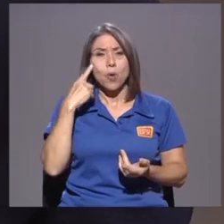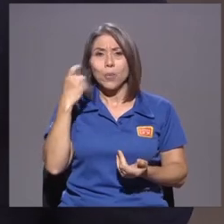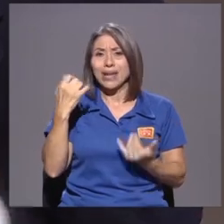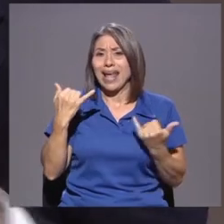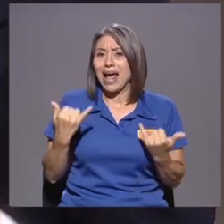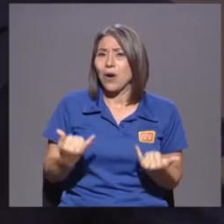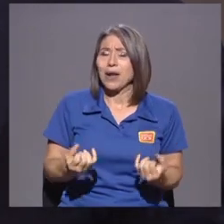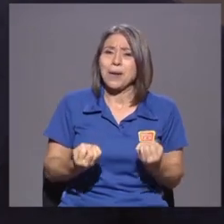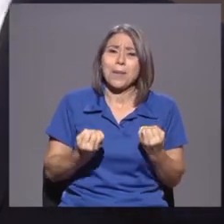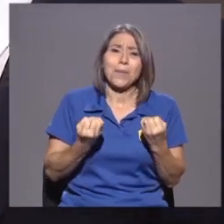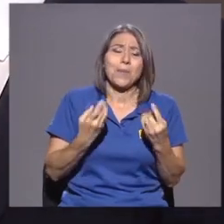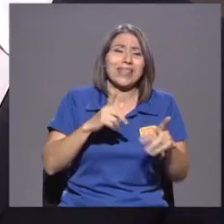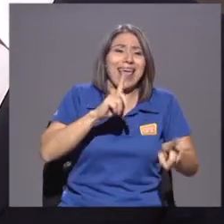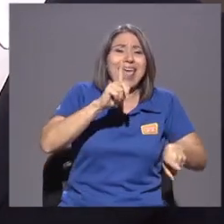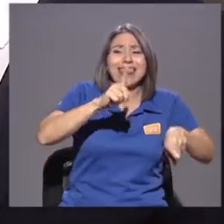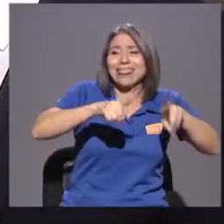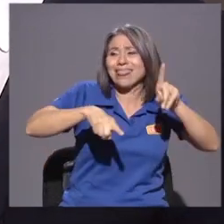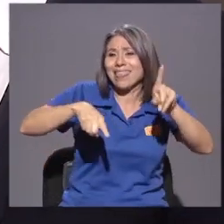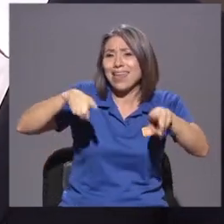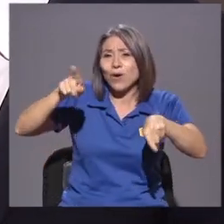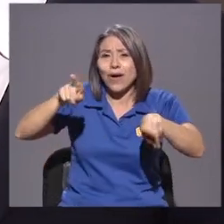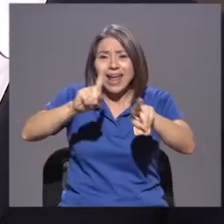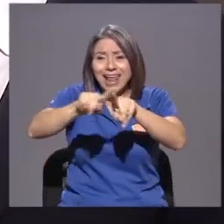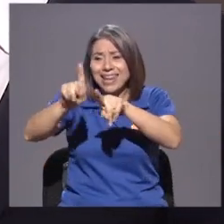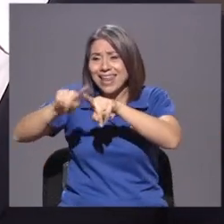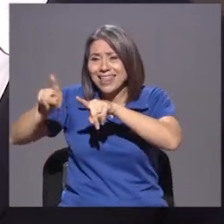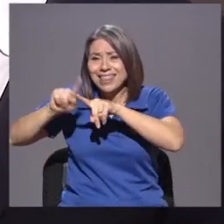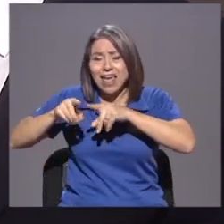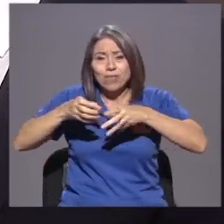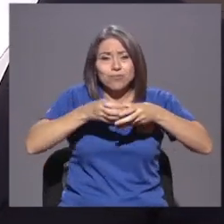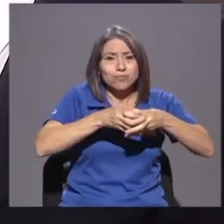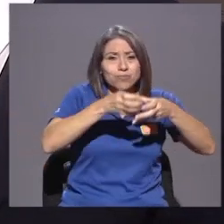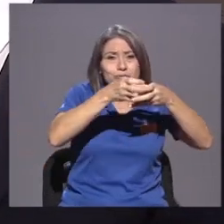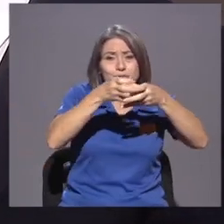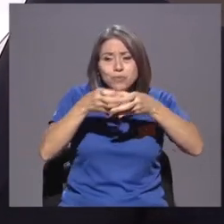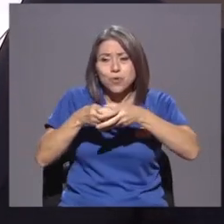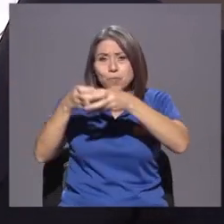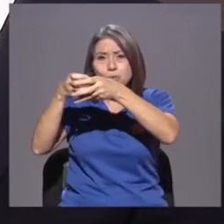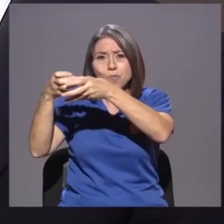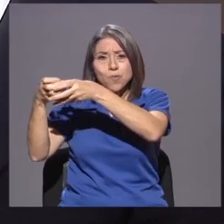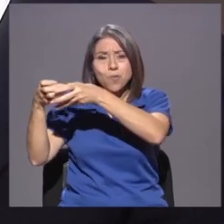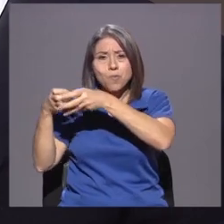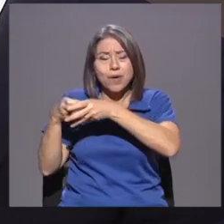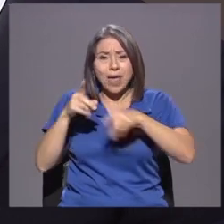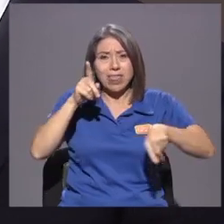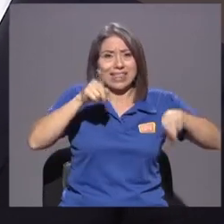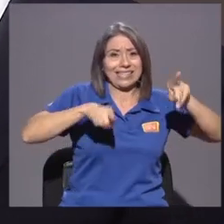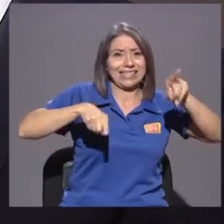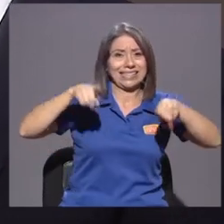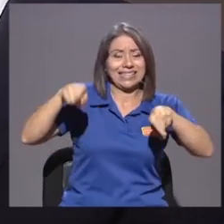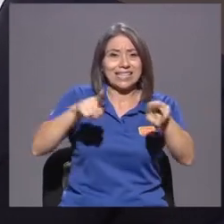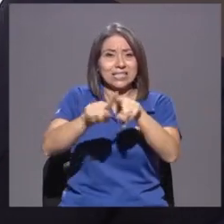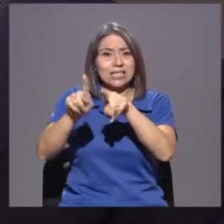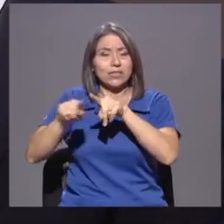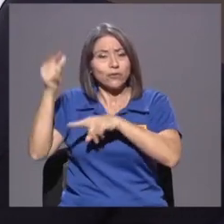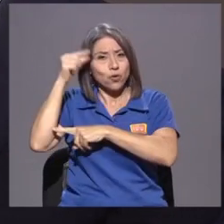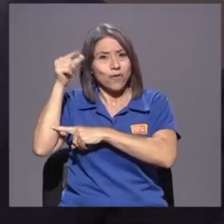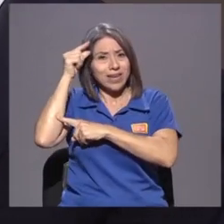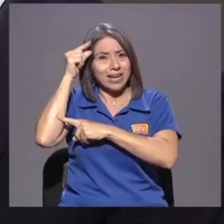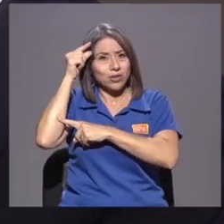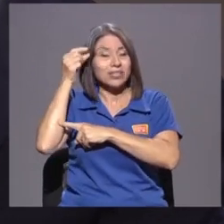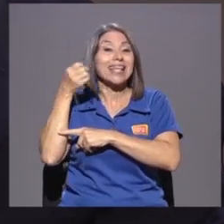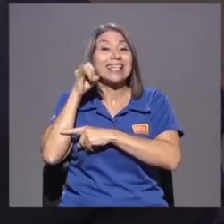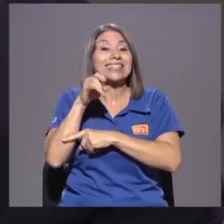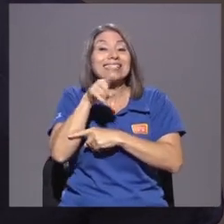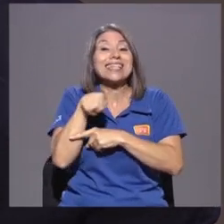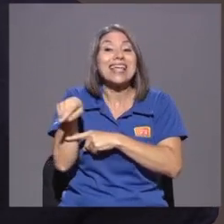heterogeneidad entre las cúpulas de los respectivos gobiernos y si con una mayor uniformidad de